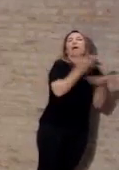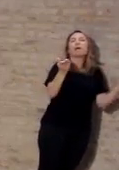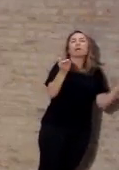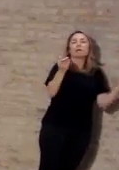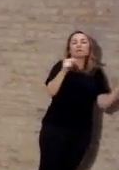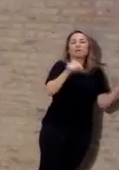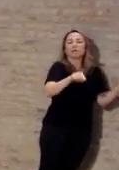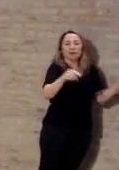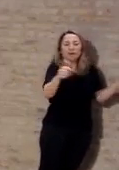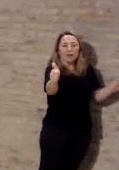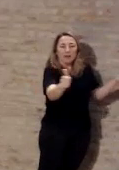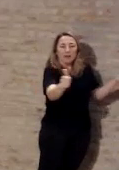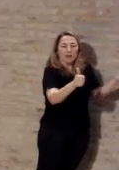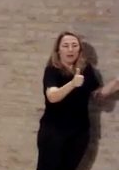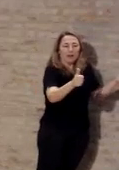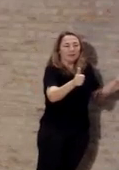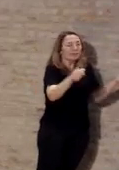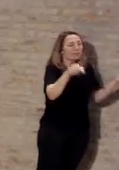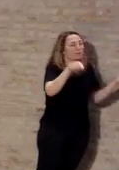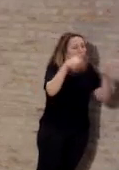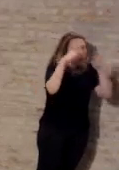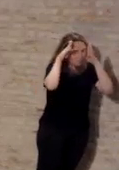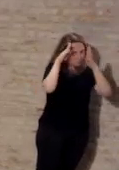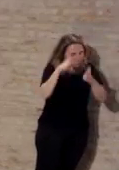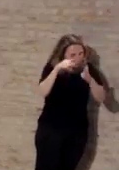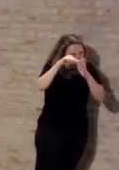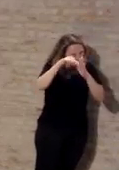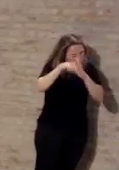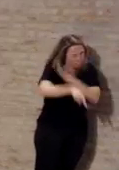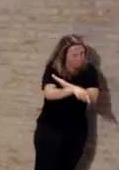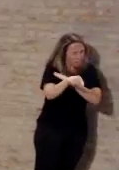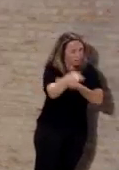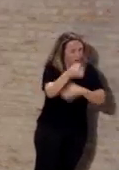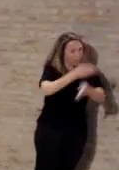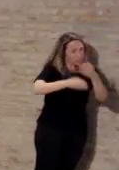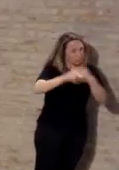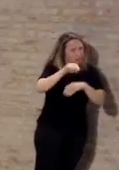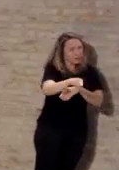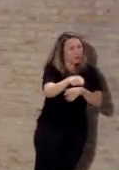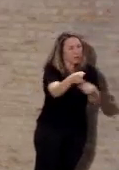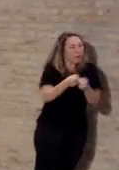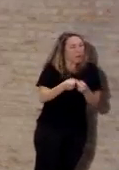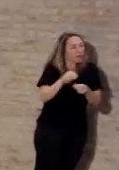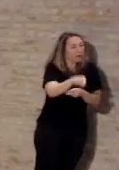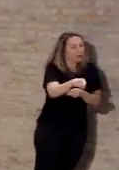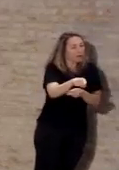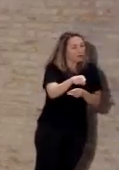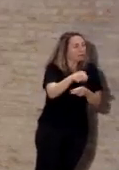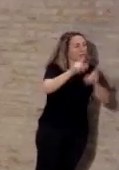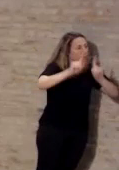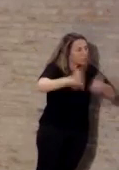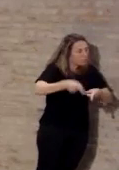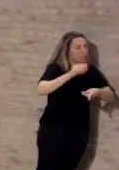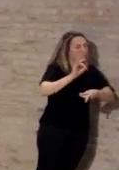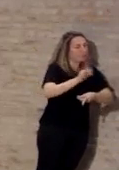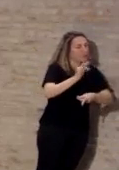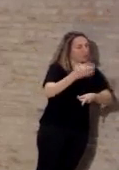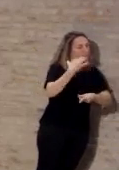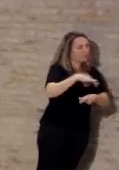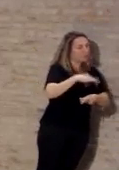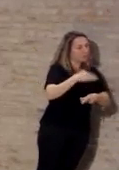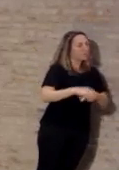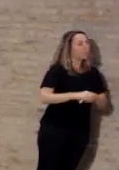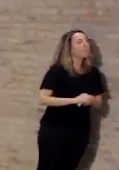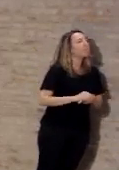invisibilizando la persona y a sus especificidades y condiciones y condicionamientos desde nuestro punto de vista No